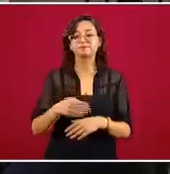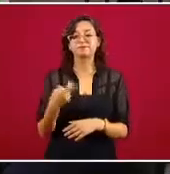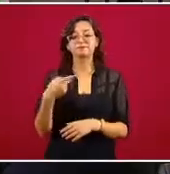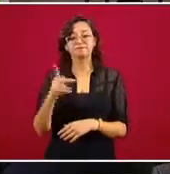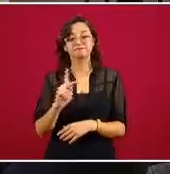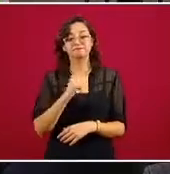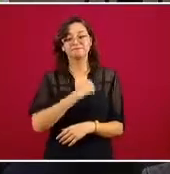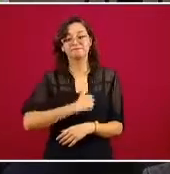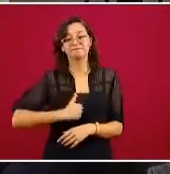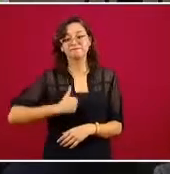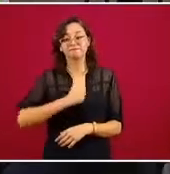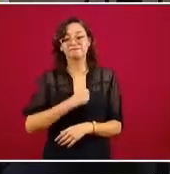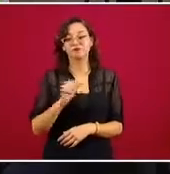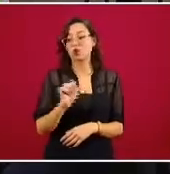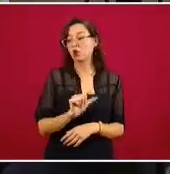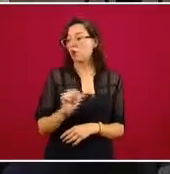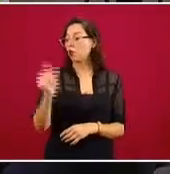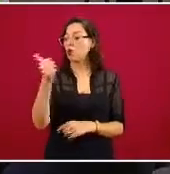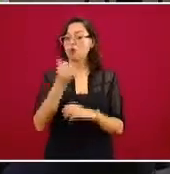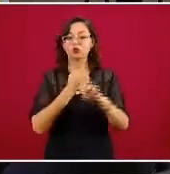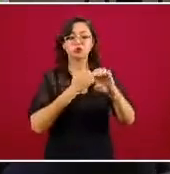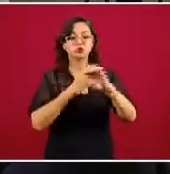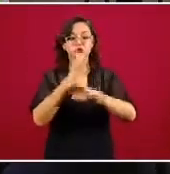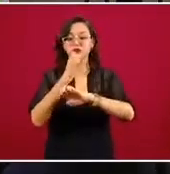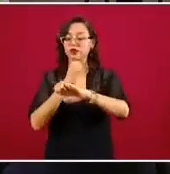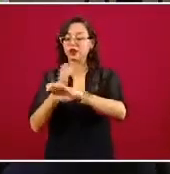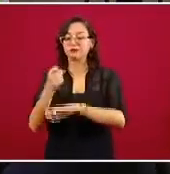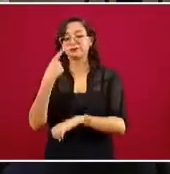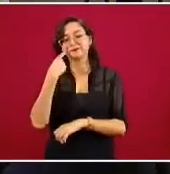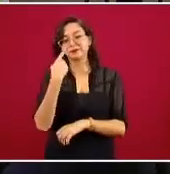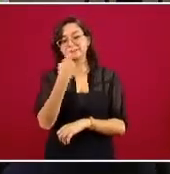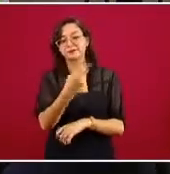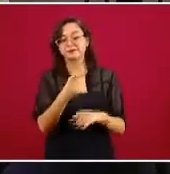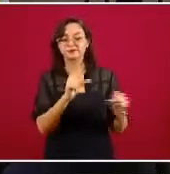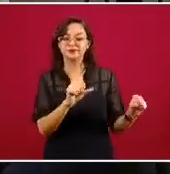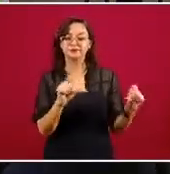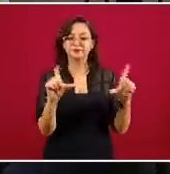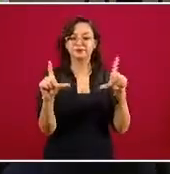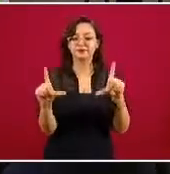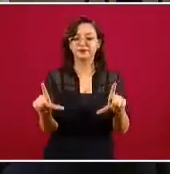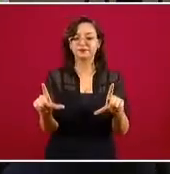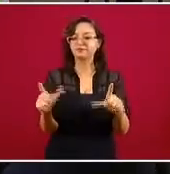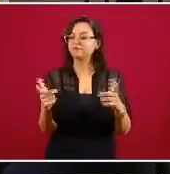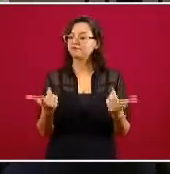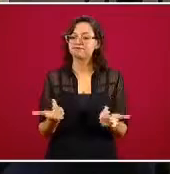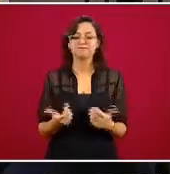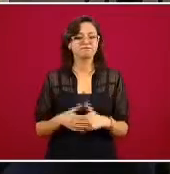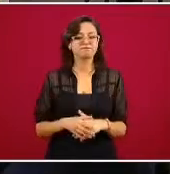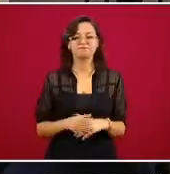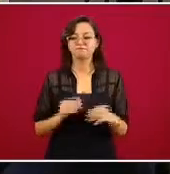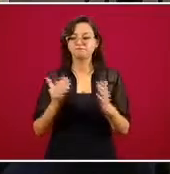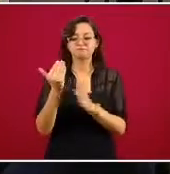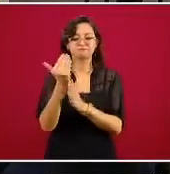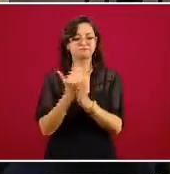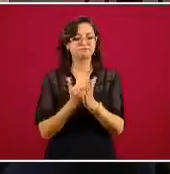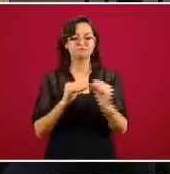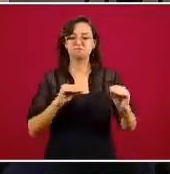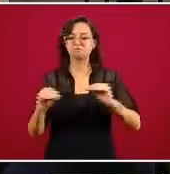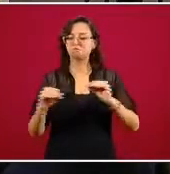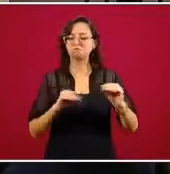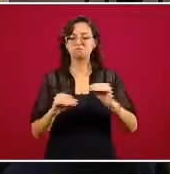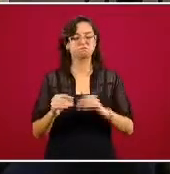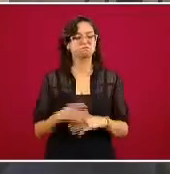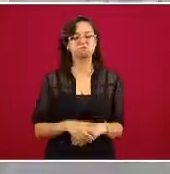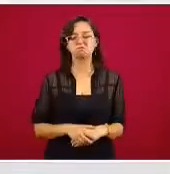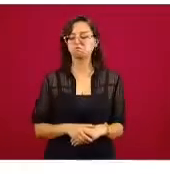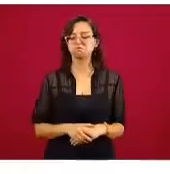desafortunadamente, otras áreas del país, como se puede ver en la siguiente diapositiva, en esta diapositiva, no han logrado reducciones tan